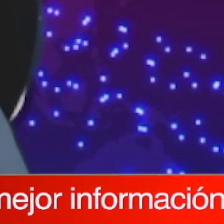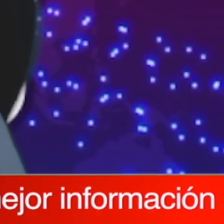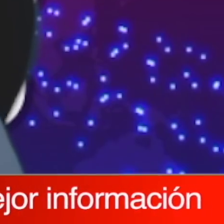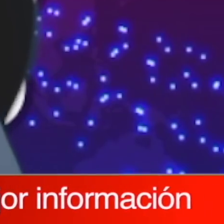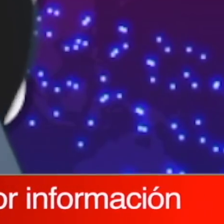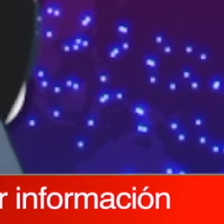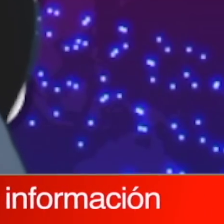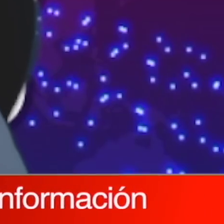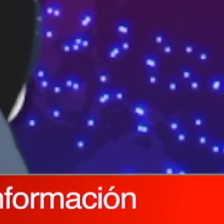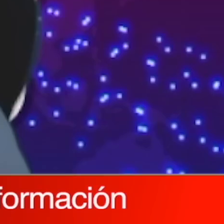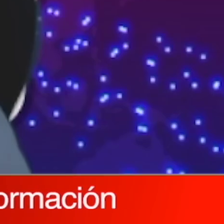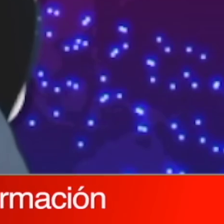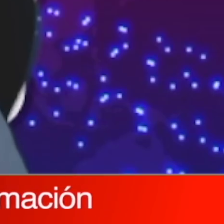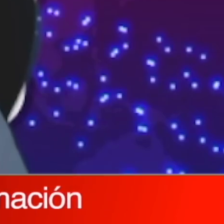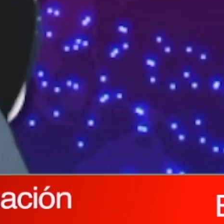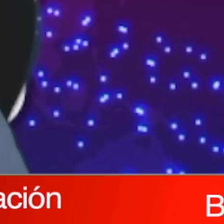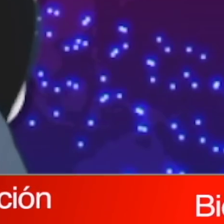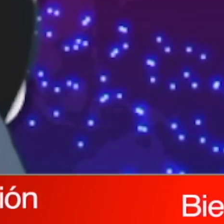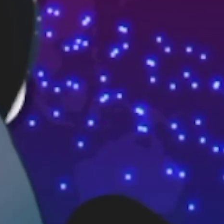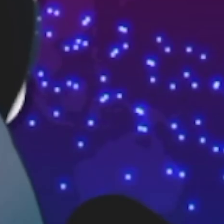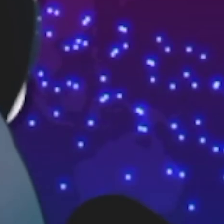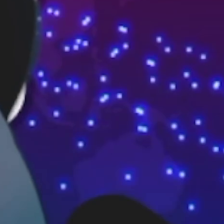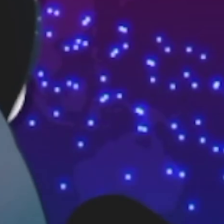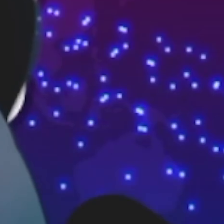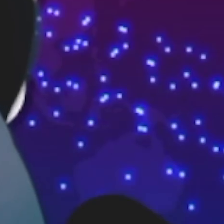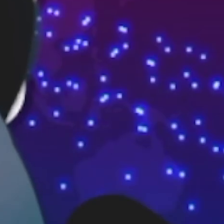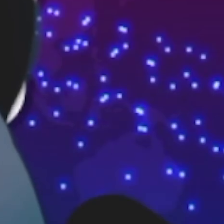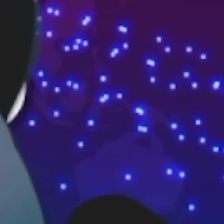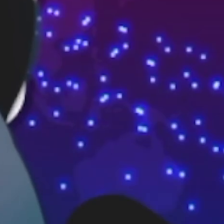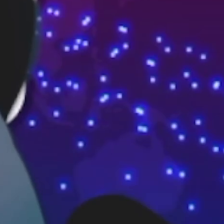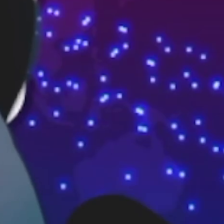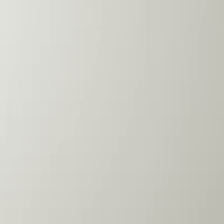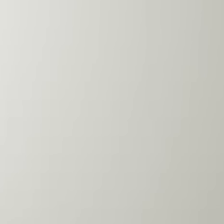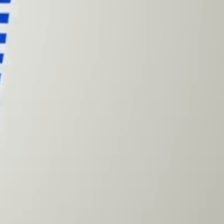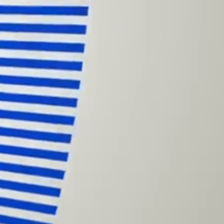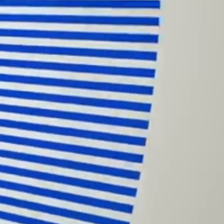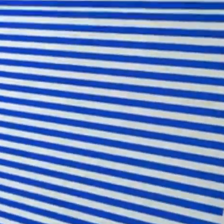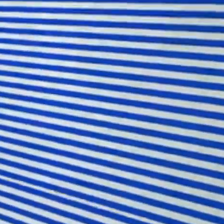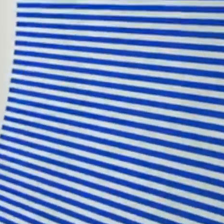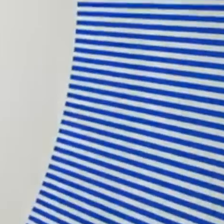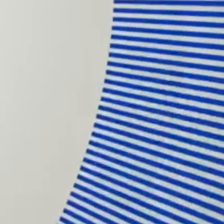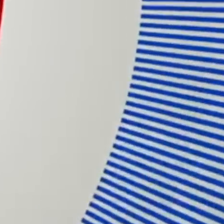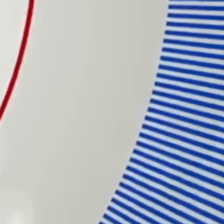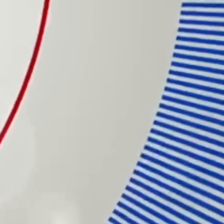aquí abajito en los comentarios. Yo soy Pepe Ramírez y nos vemos hasta la próxima.